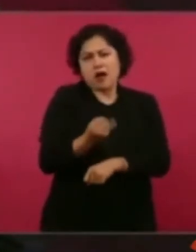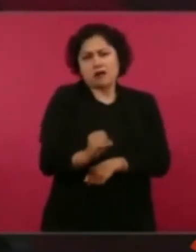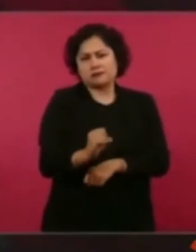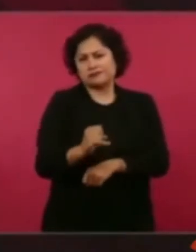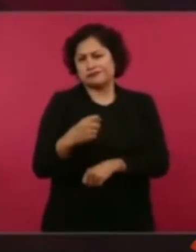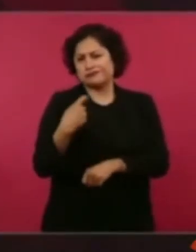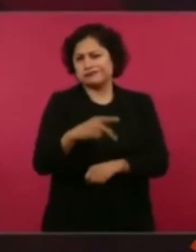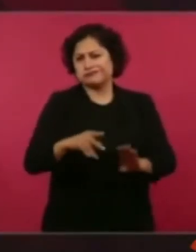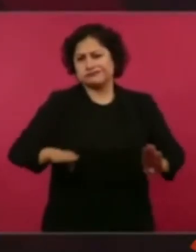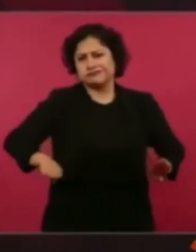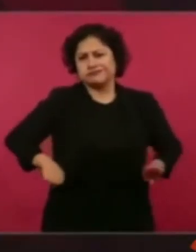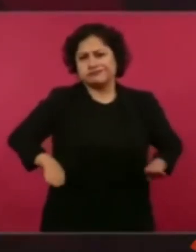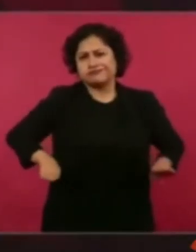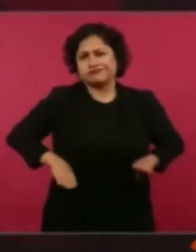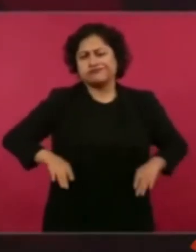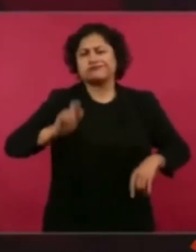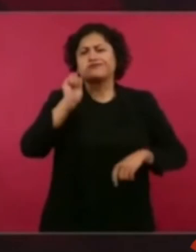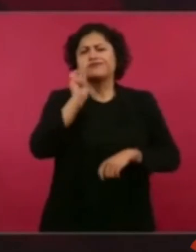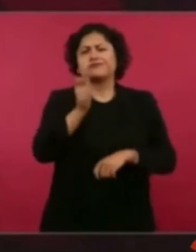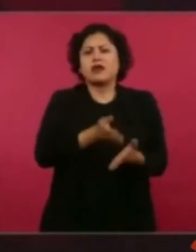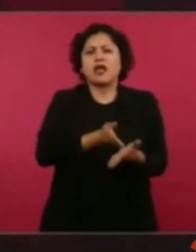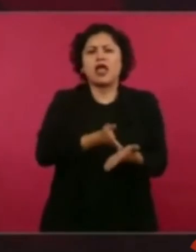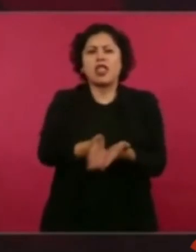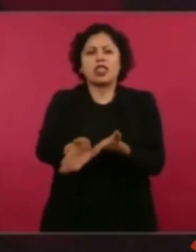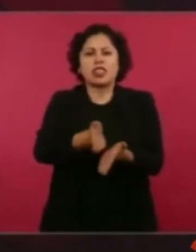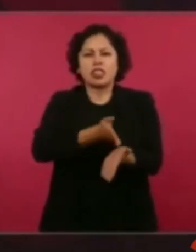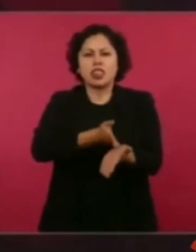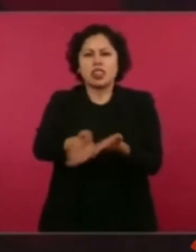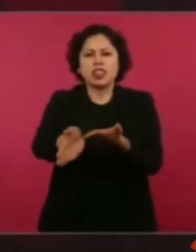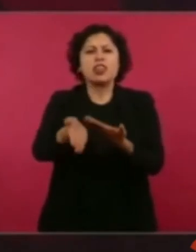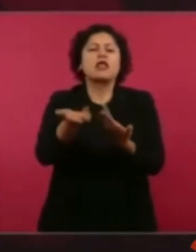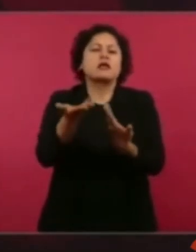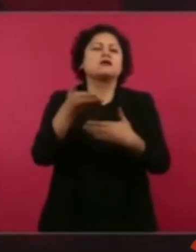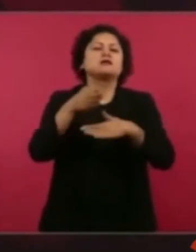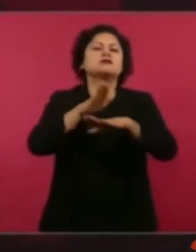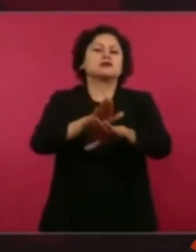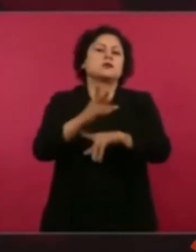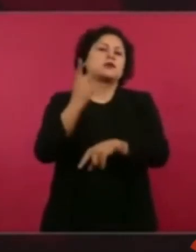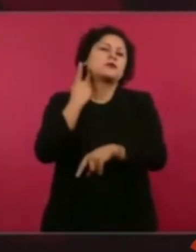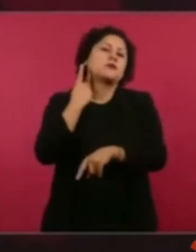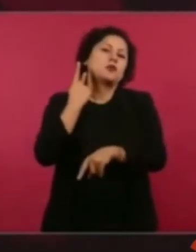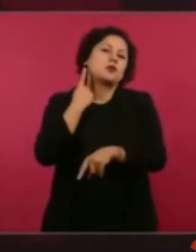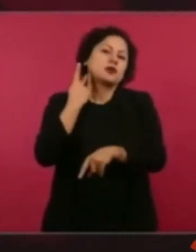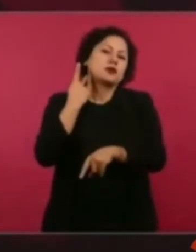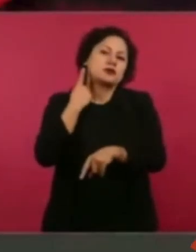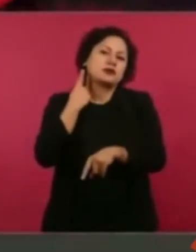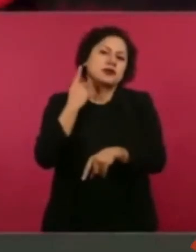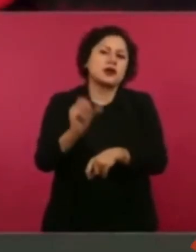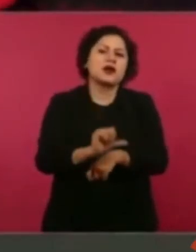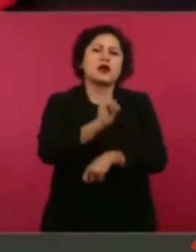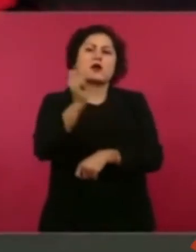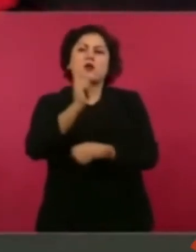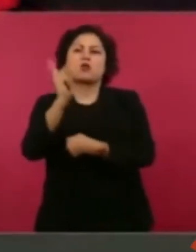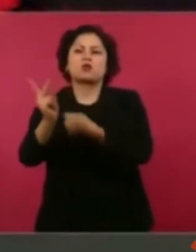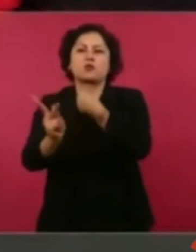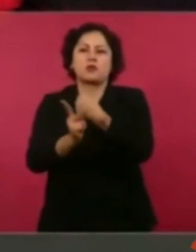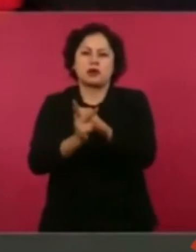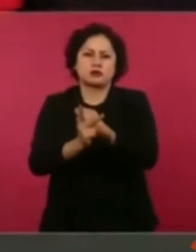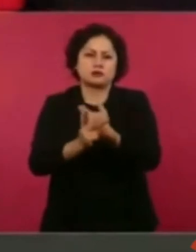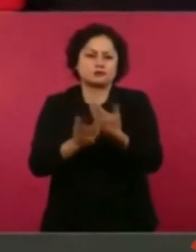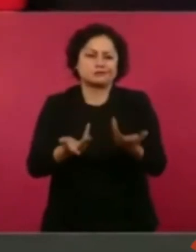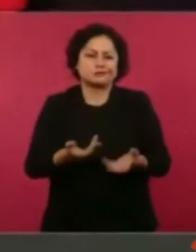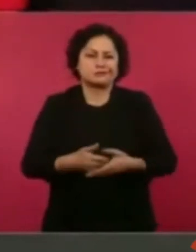de entrometerse en la política interna de otros países.